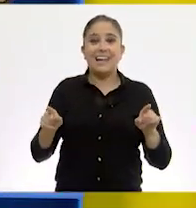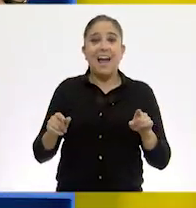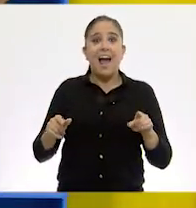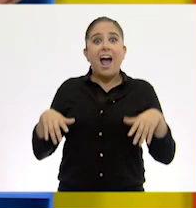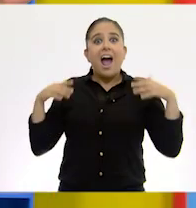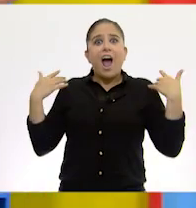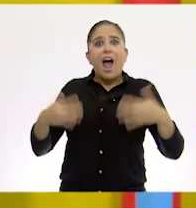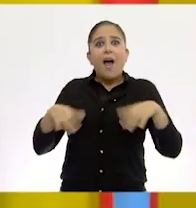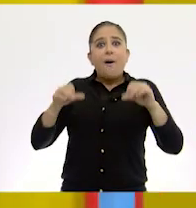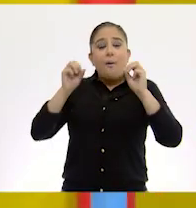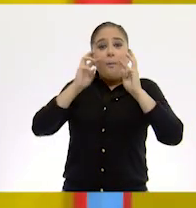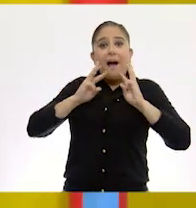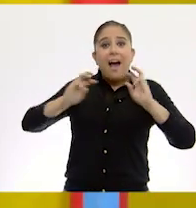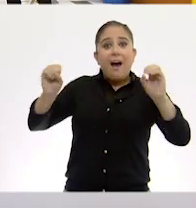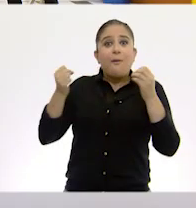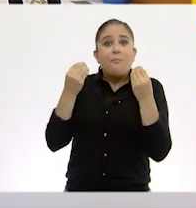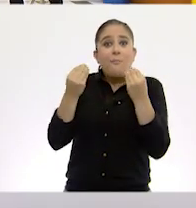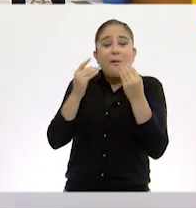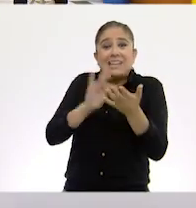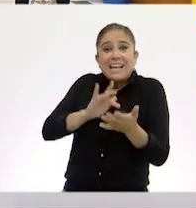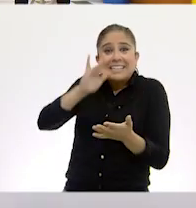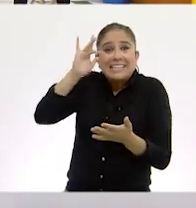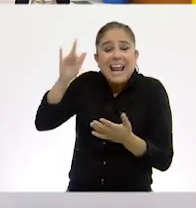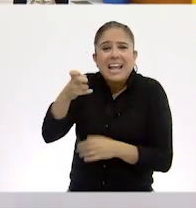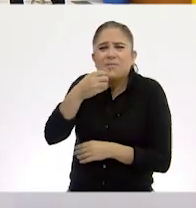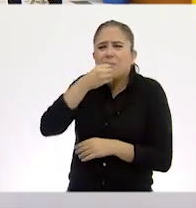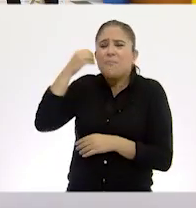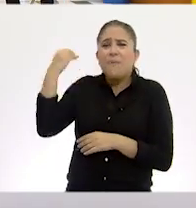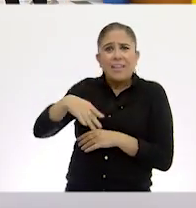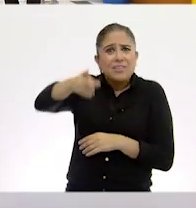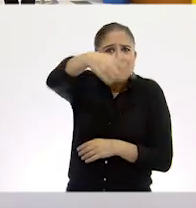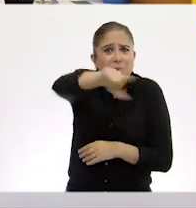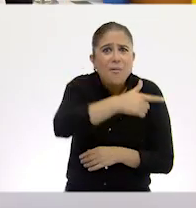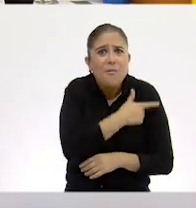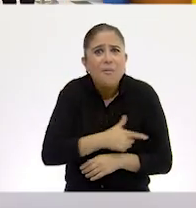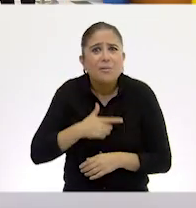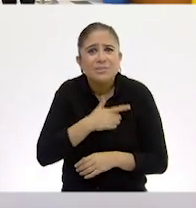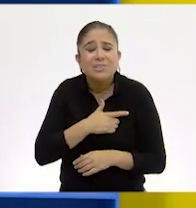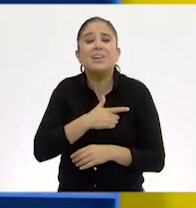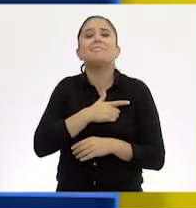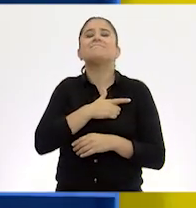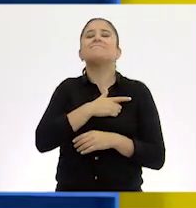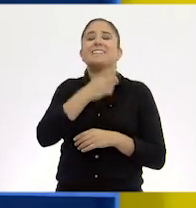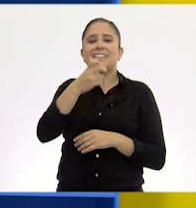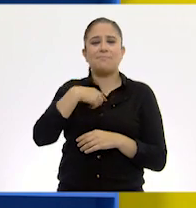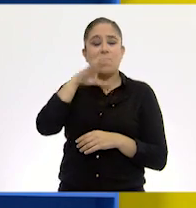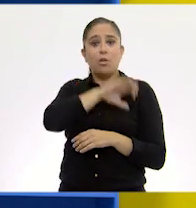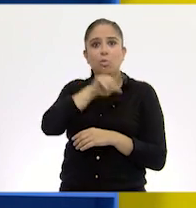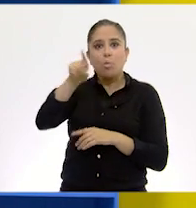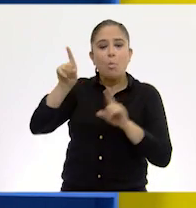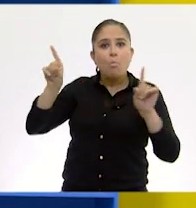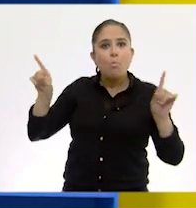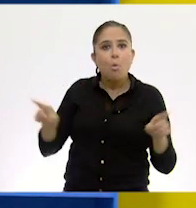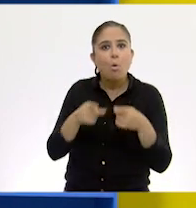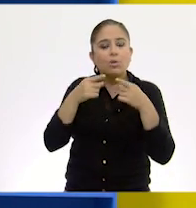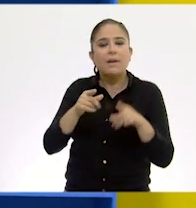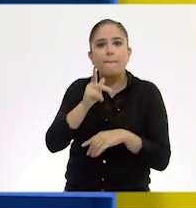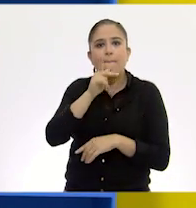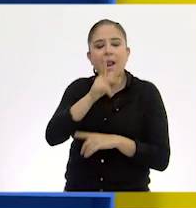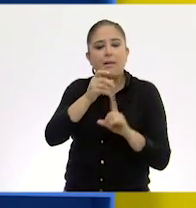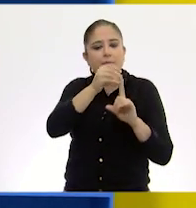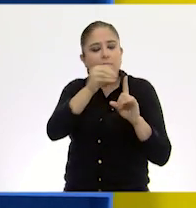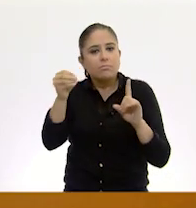¡Wow! Muchísimas gracias. Estuvo padrísimo. ¿No les gustó? Sí. Me encantó que haces melodías con puras